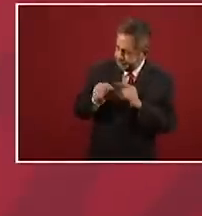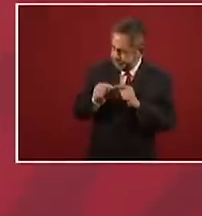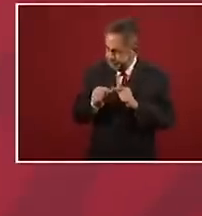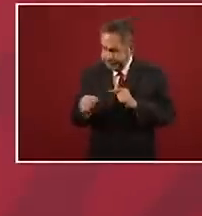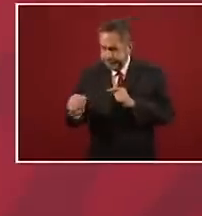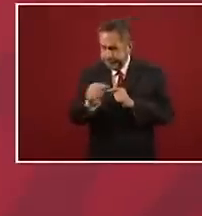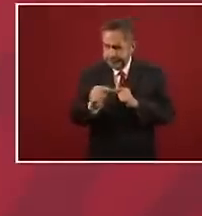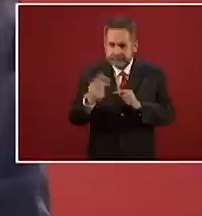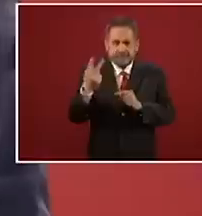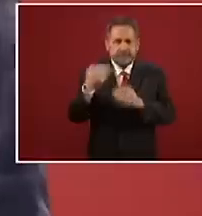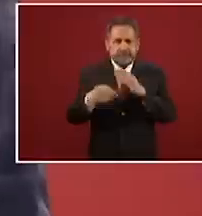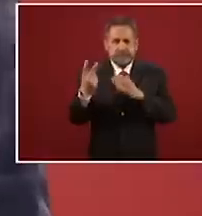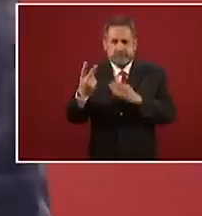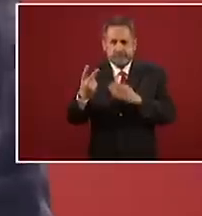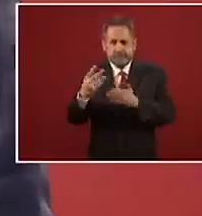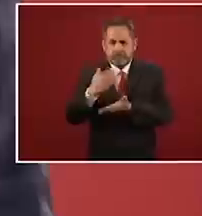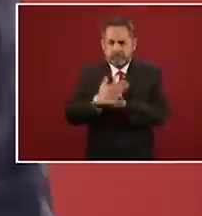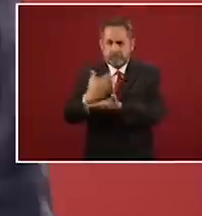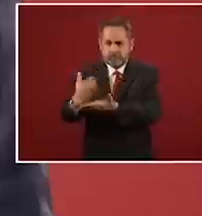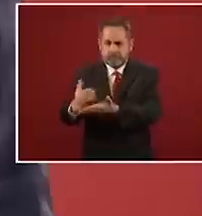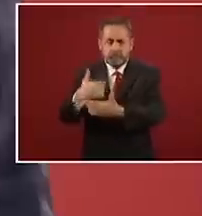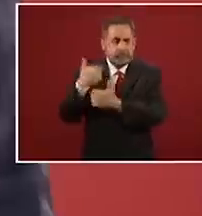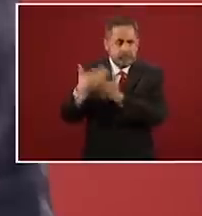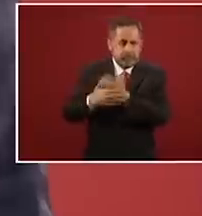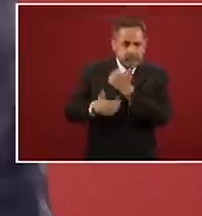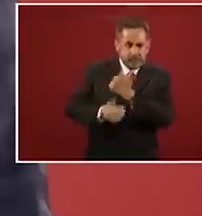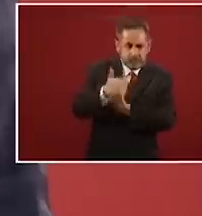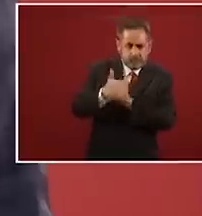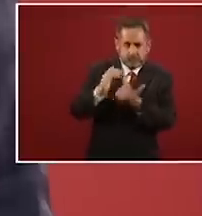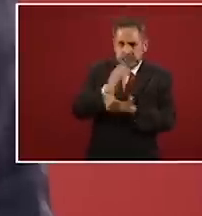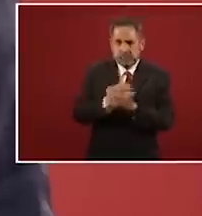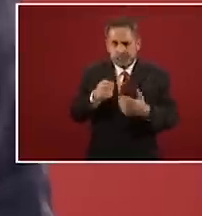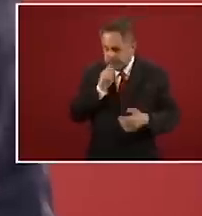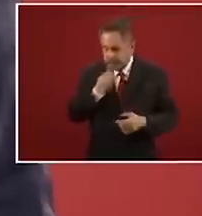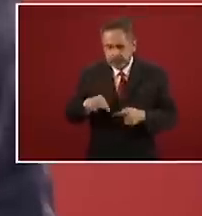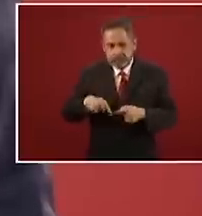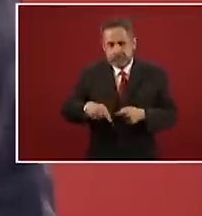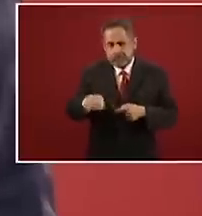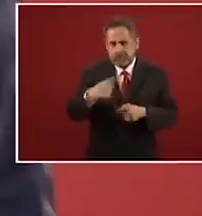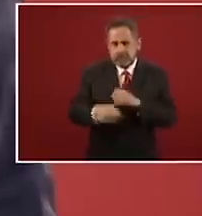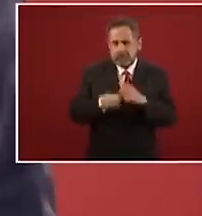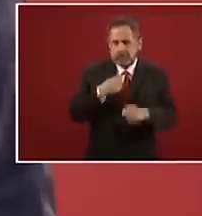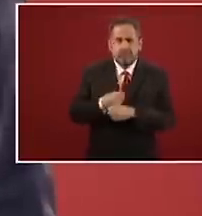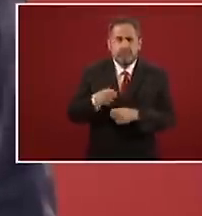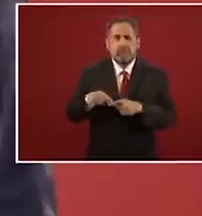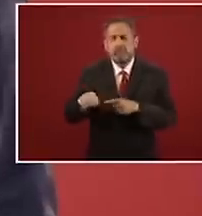dos tramos, pero para licitarse este mismo año,